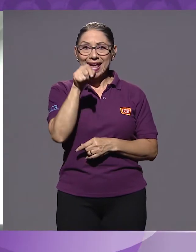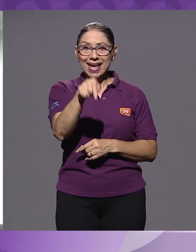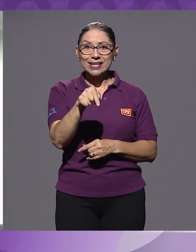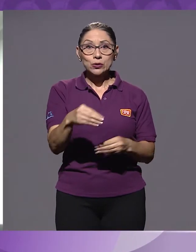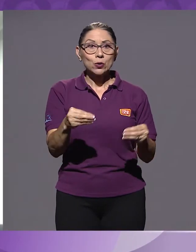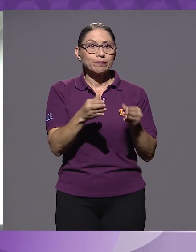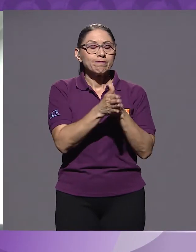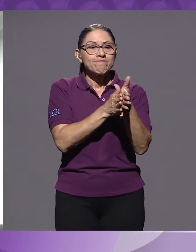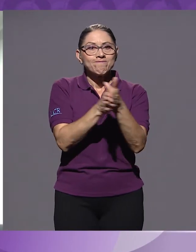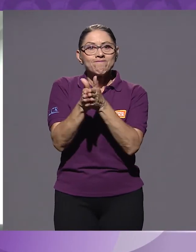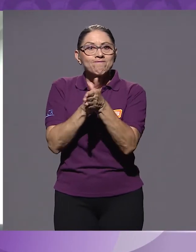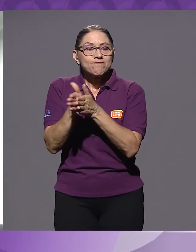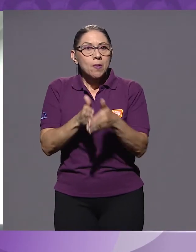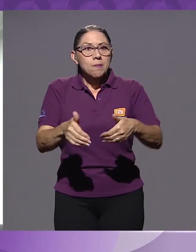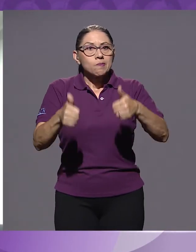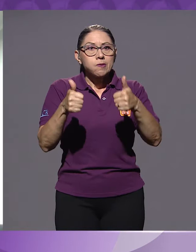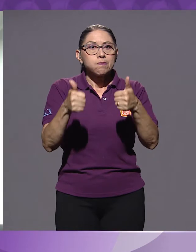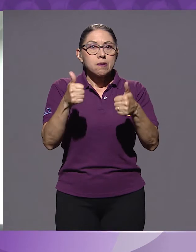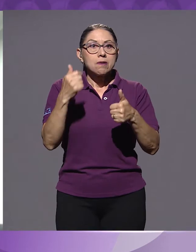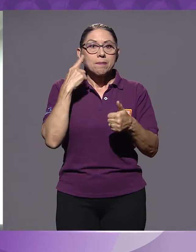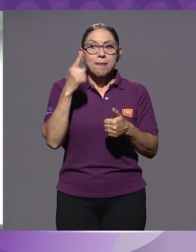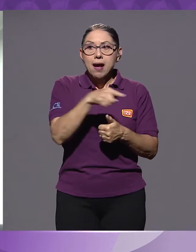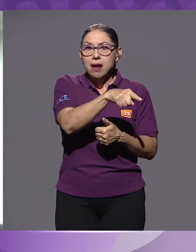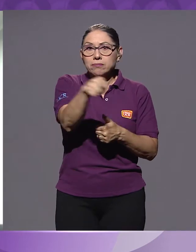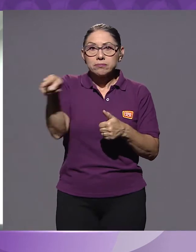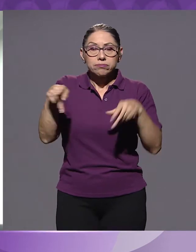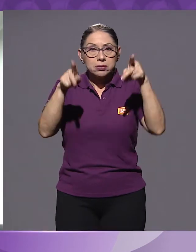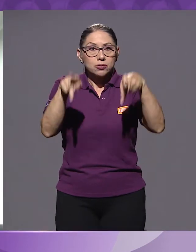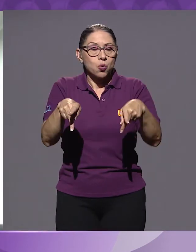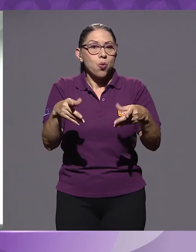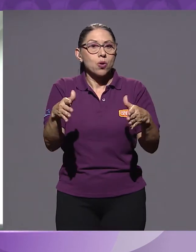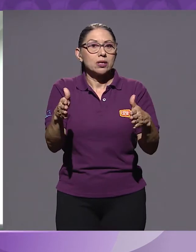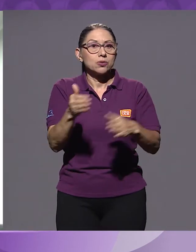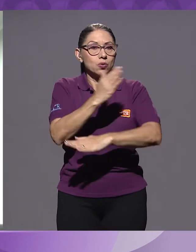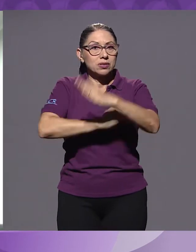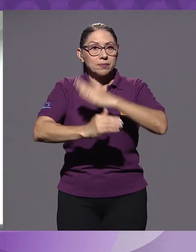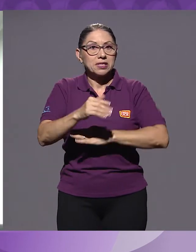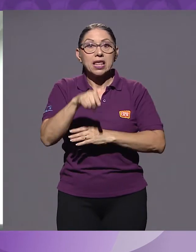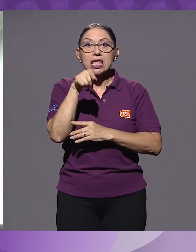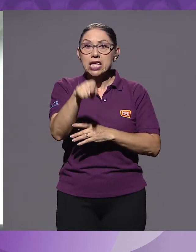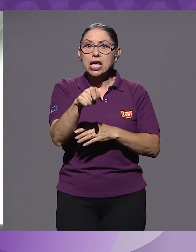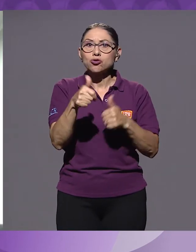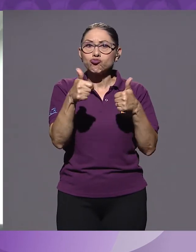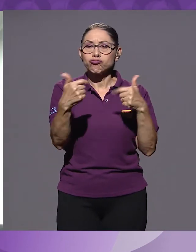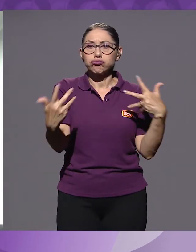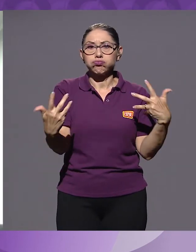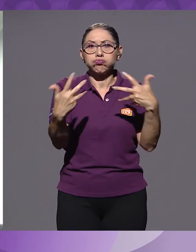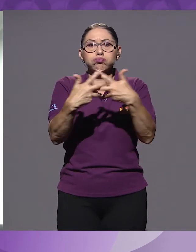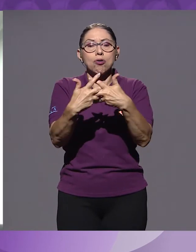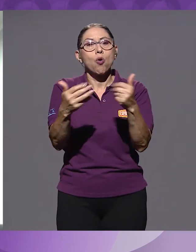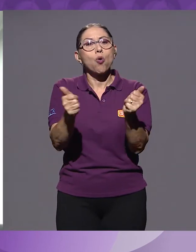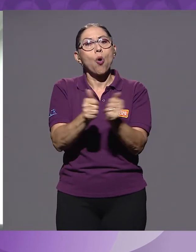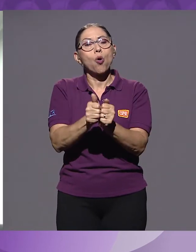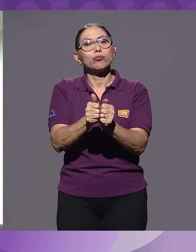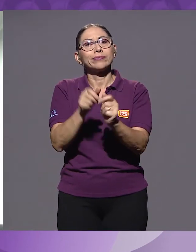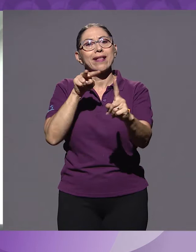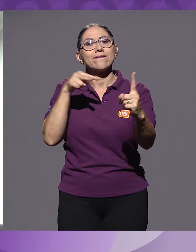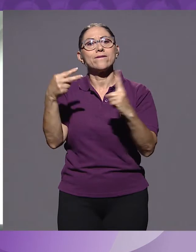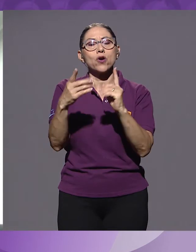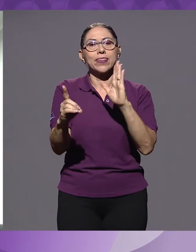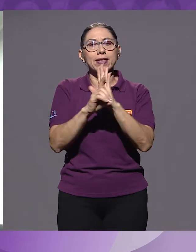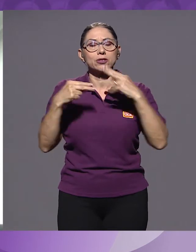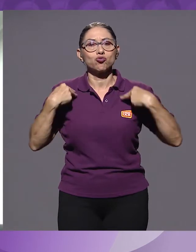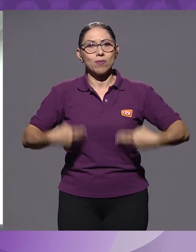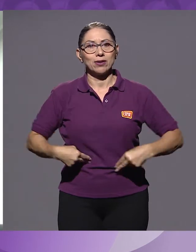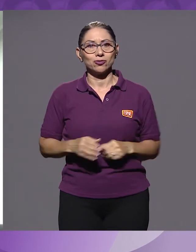es lo más útil para el movimiento, digo, y como lo más coherente con el discurso de derechos humanos. Es